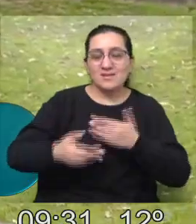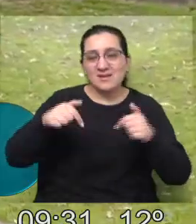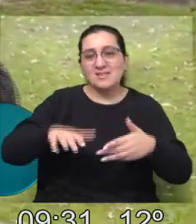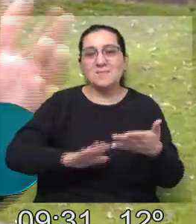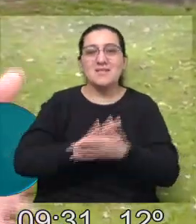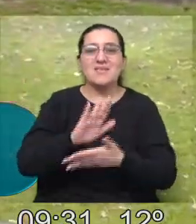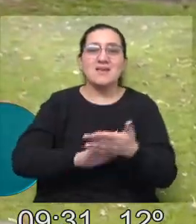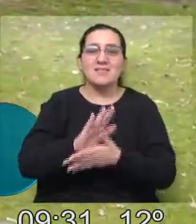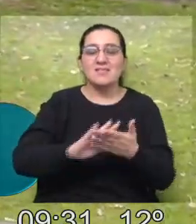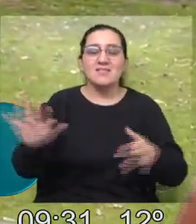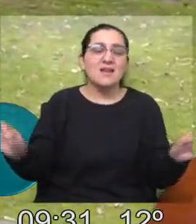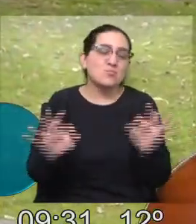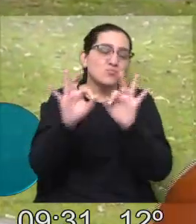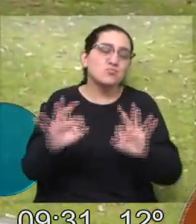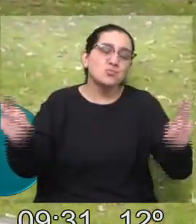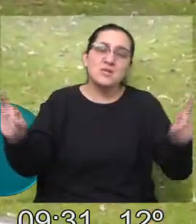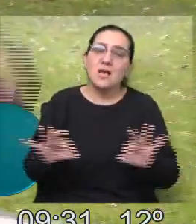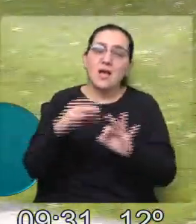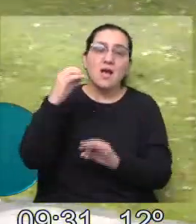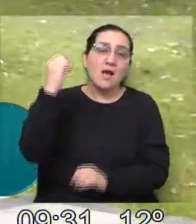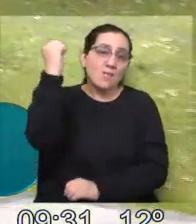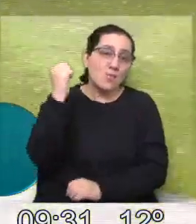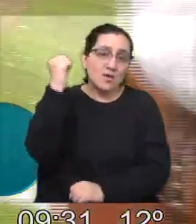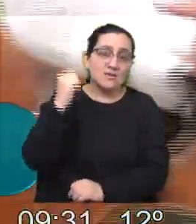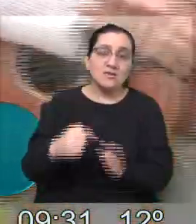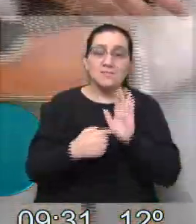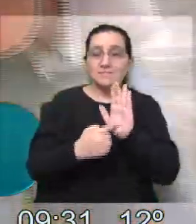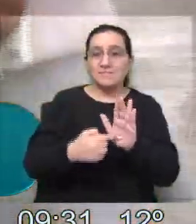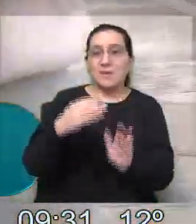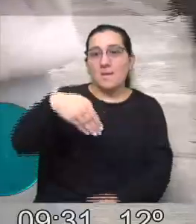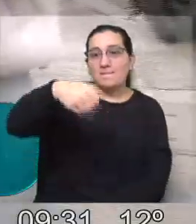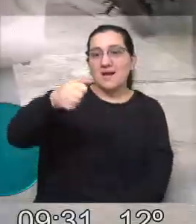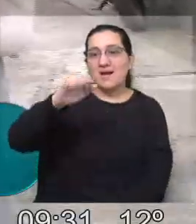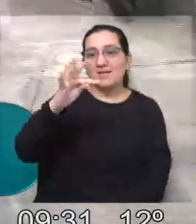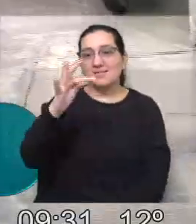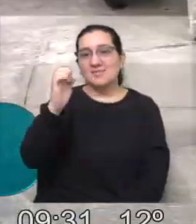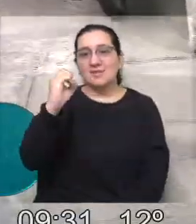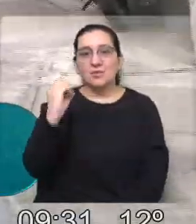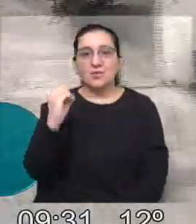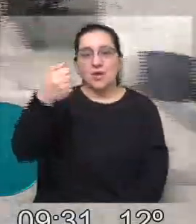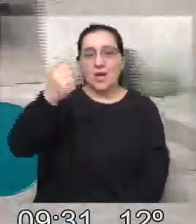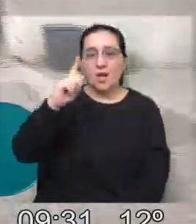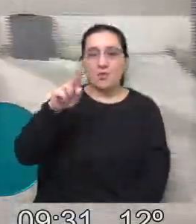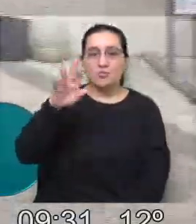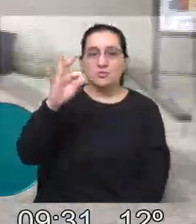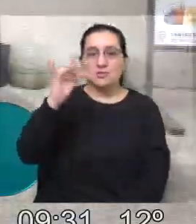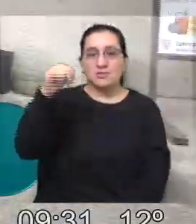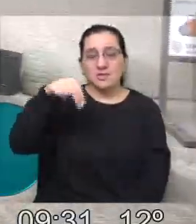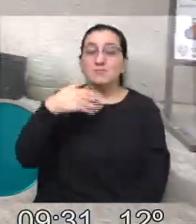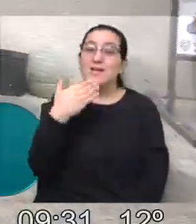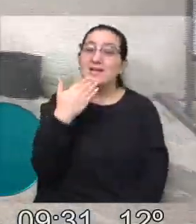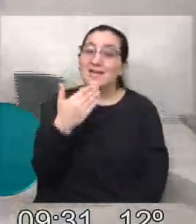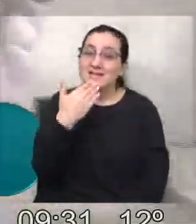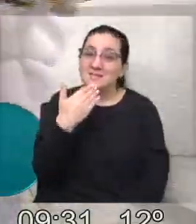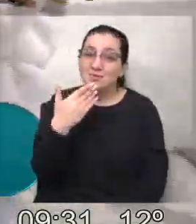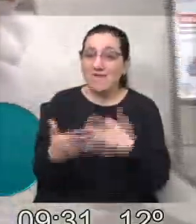mañana dedicada a la música ambulante, vamos a presentar a Mateo Agustín, que está con nosotros aquí en la casa del municipio C. Gracias, Mateo,